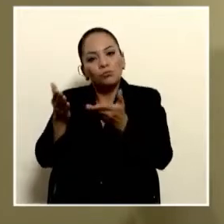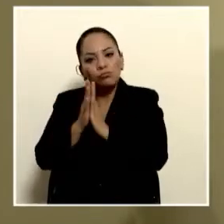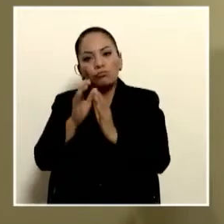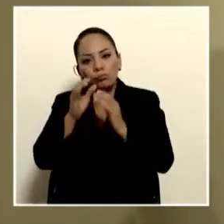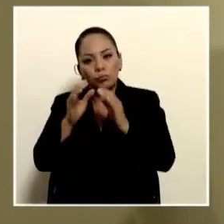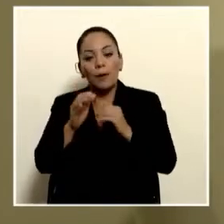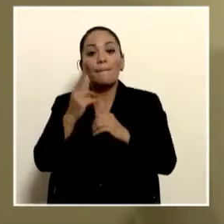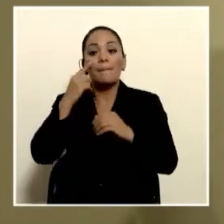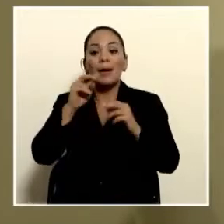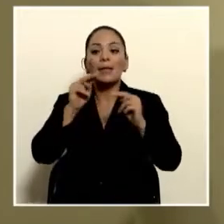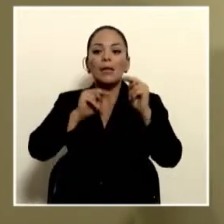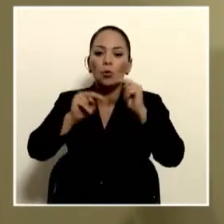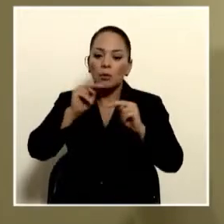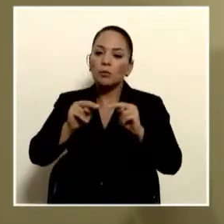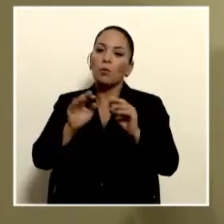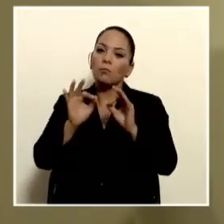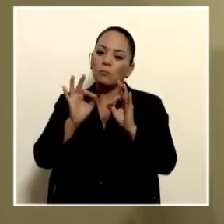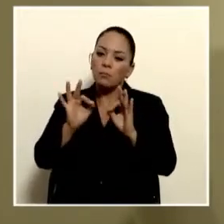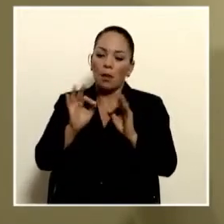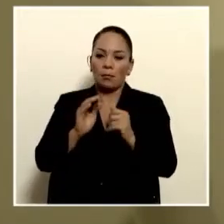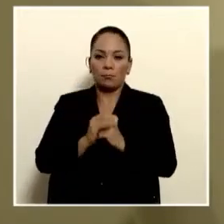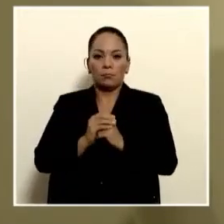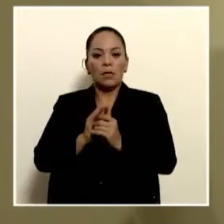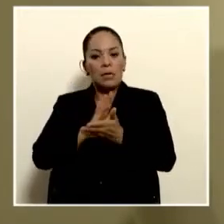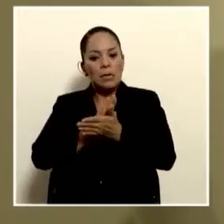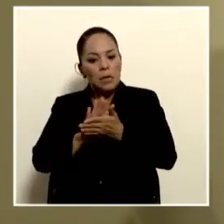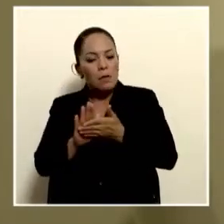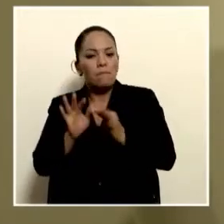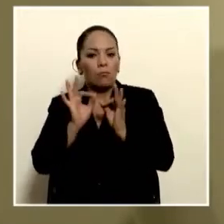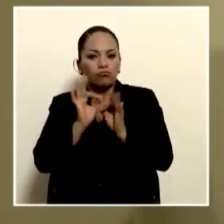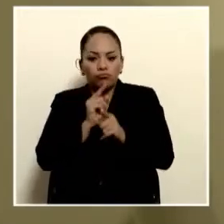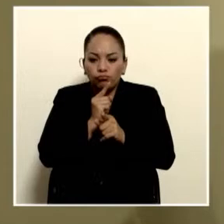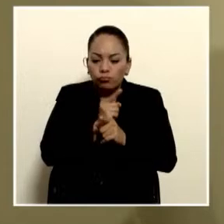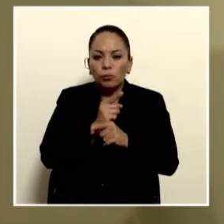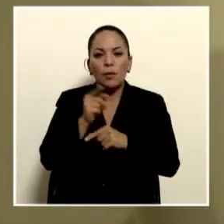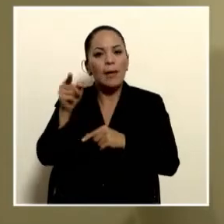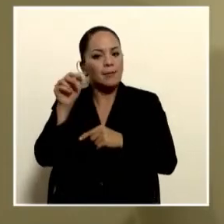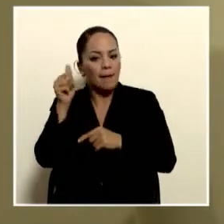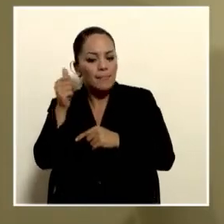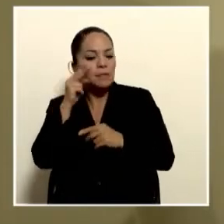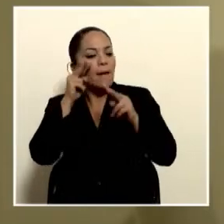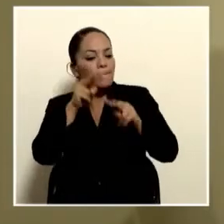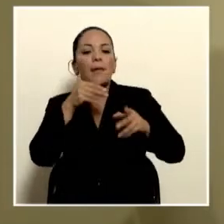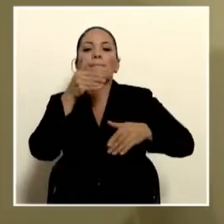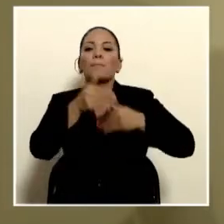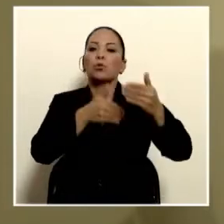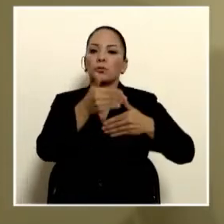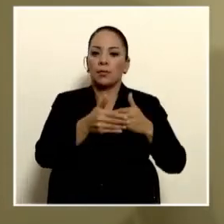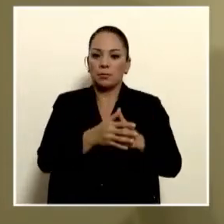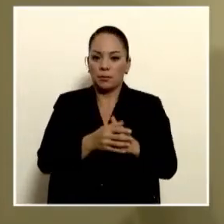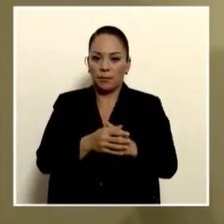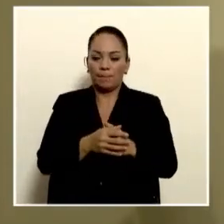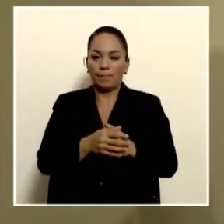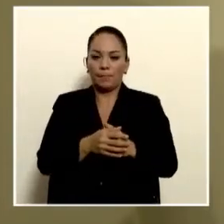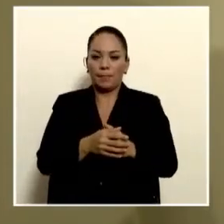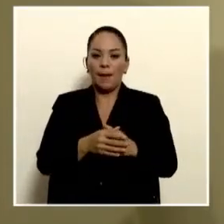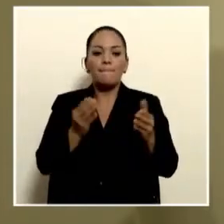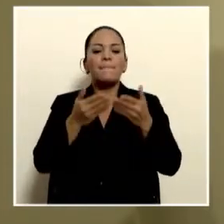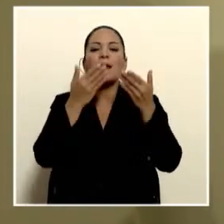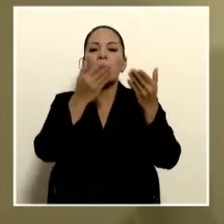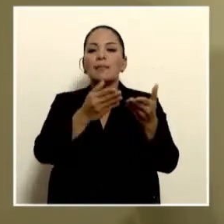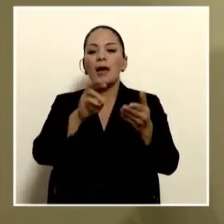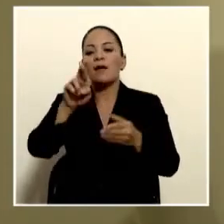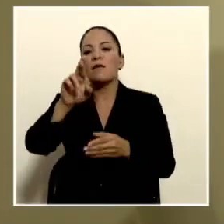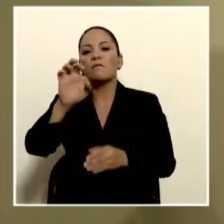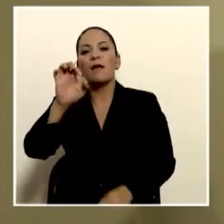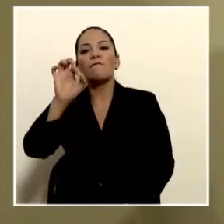sea limpia, sea aséptica y que ella vea el proceso para poder dar el refrendo.